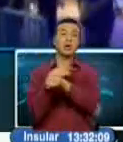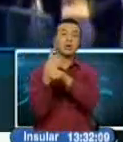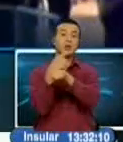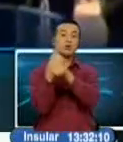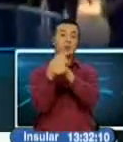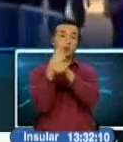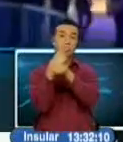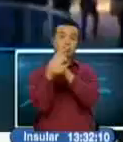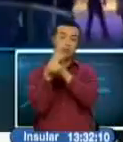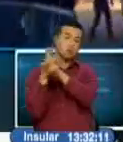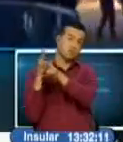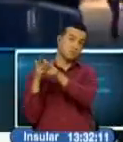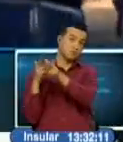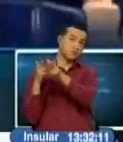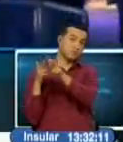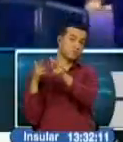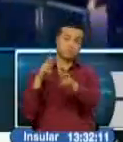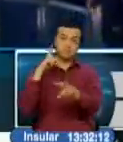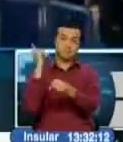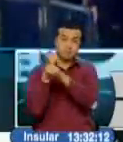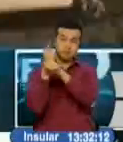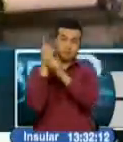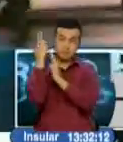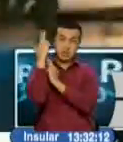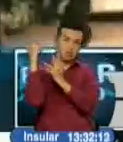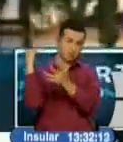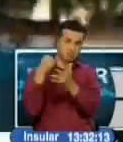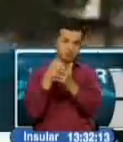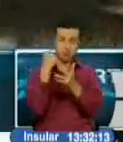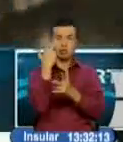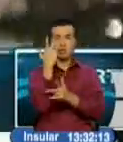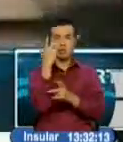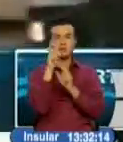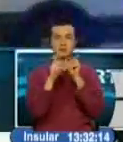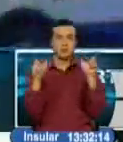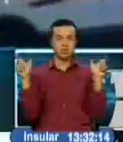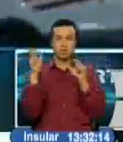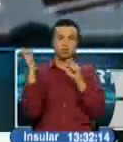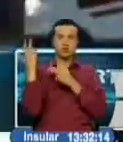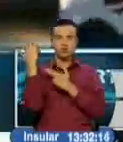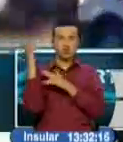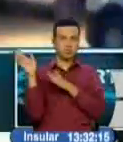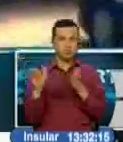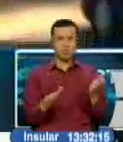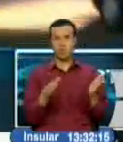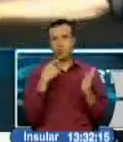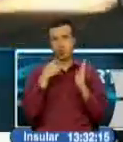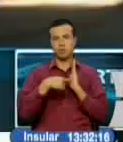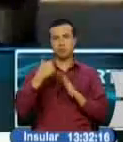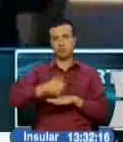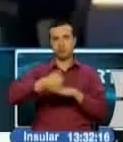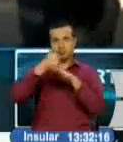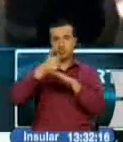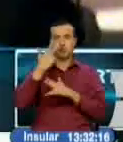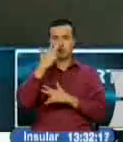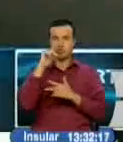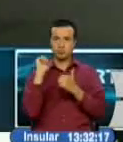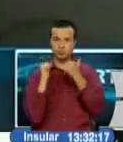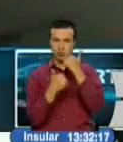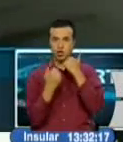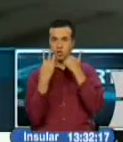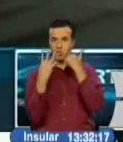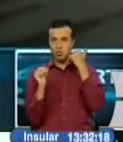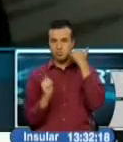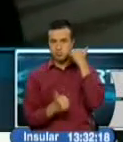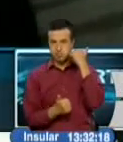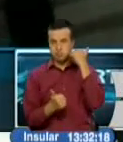militar se estrelló en el suroeste de Turquía, dejando 13 soldados muertos. Entre las víctimas hay un general, dos coroneles y cuatro